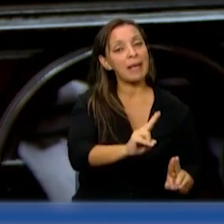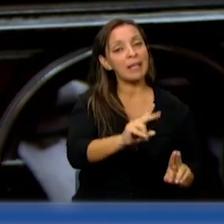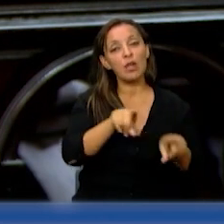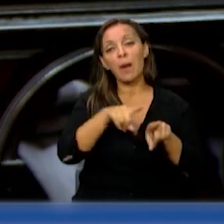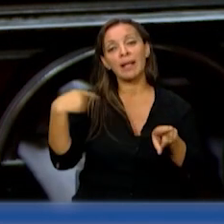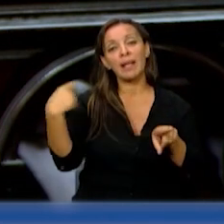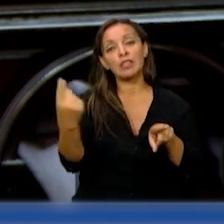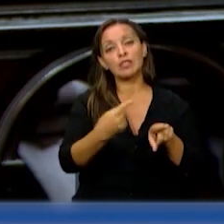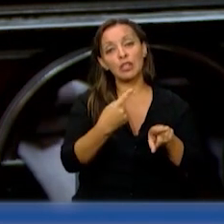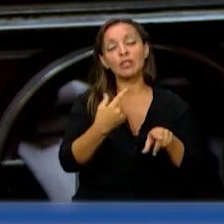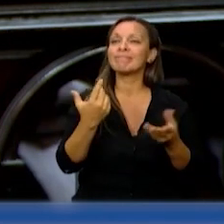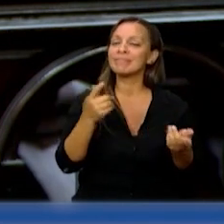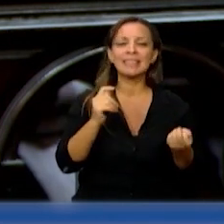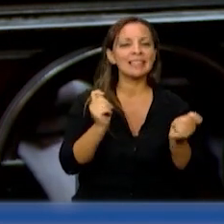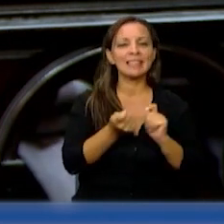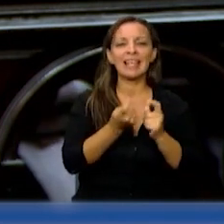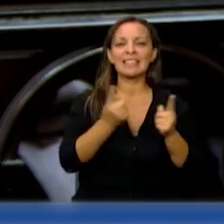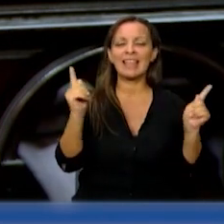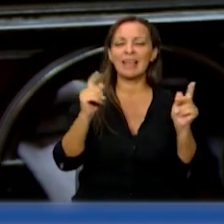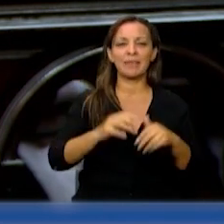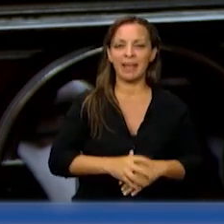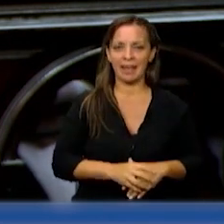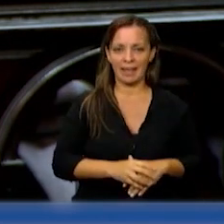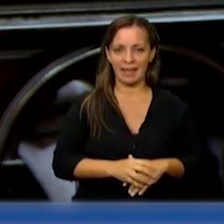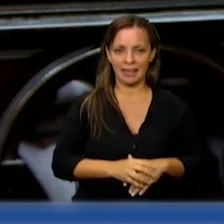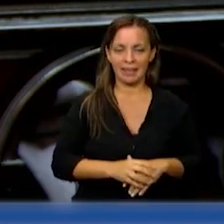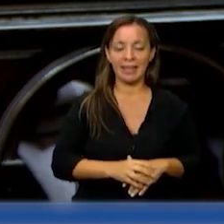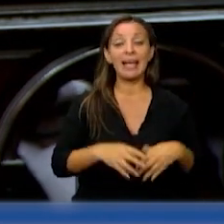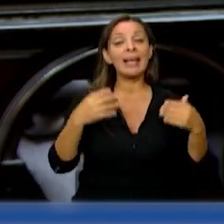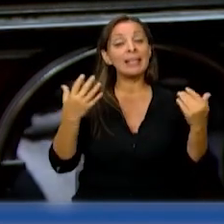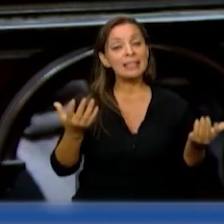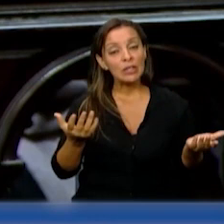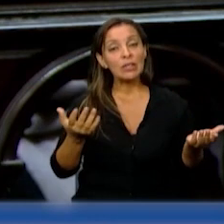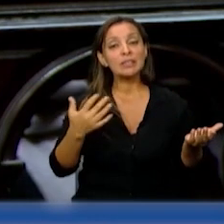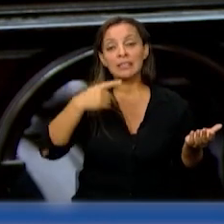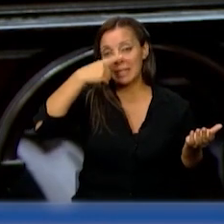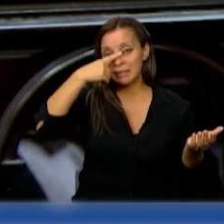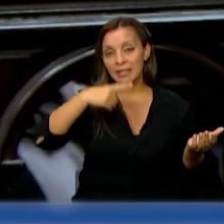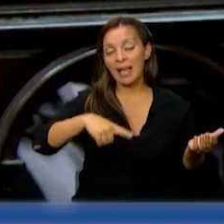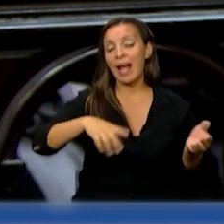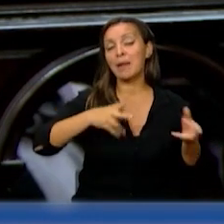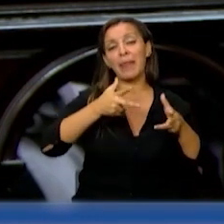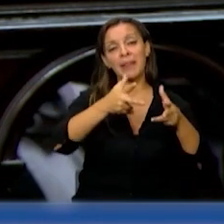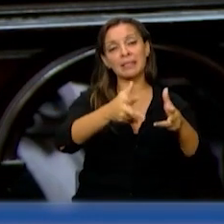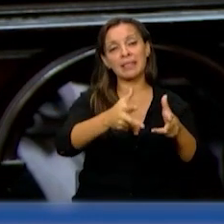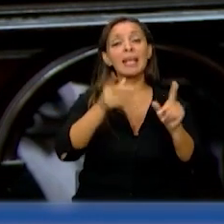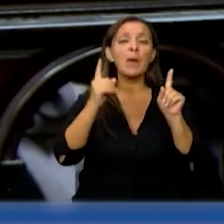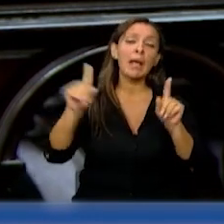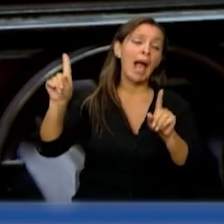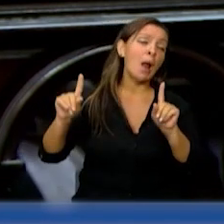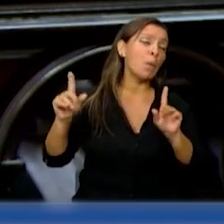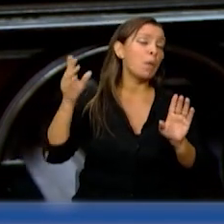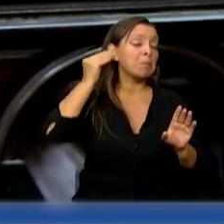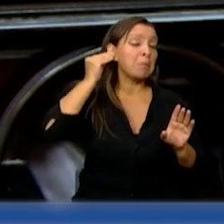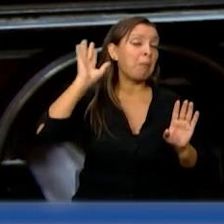nosotros, y sería diferente. Entonces, voy a terminar, y más allá de que le